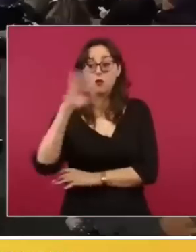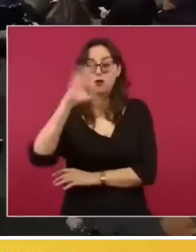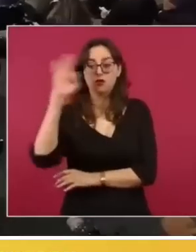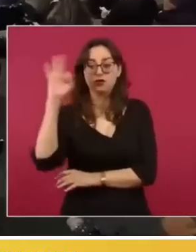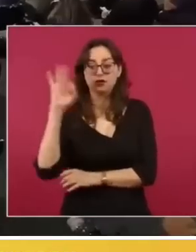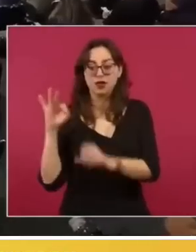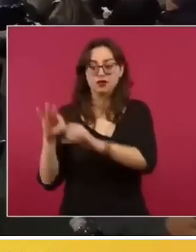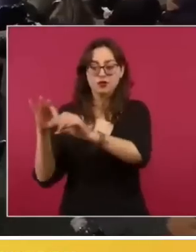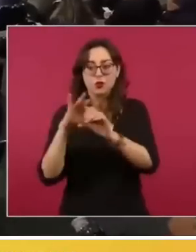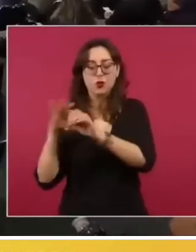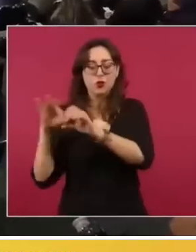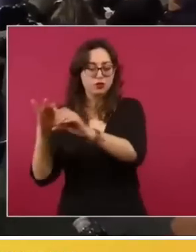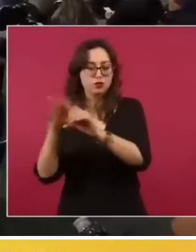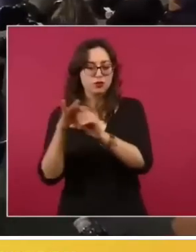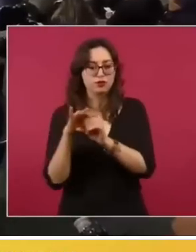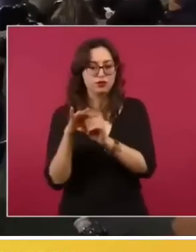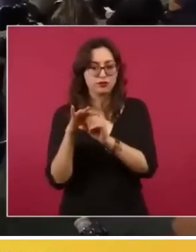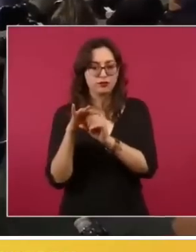iban a unir. Lo que hicieron después.